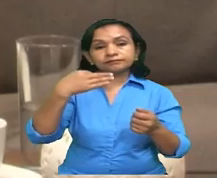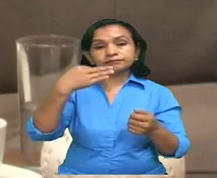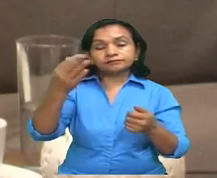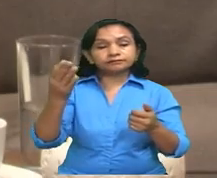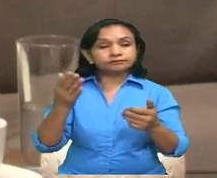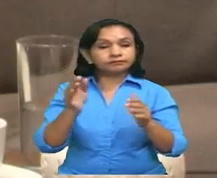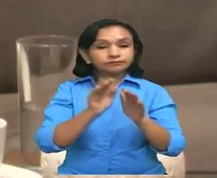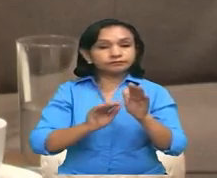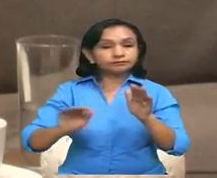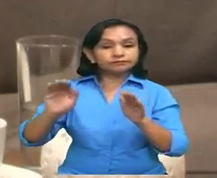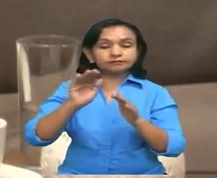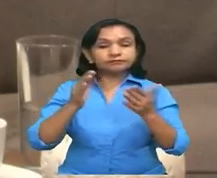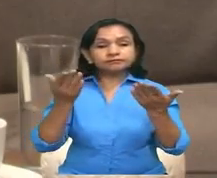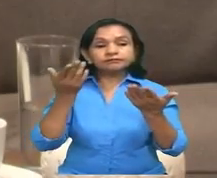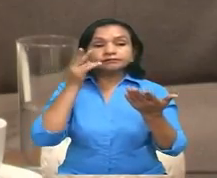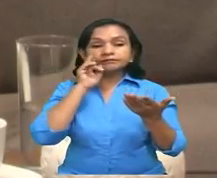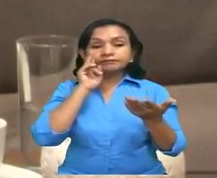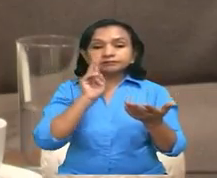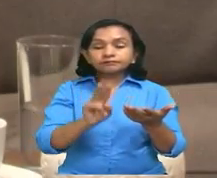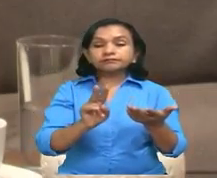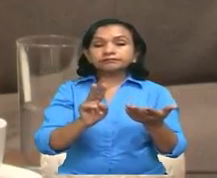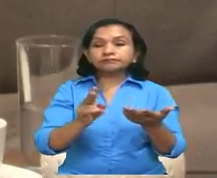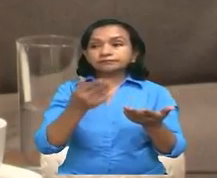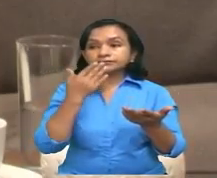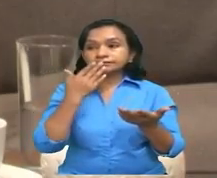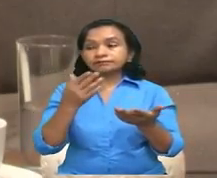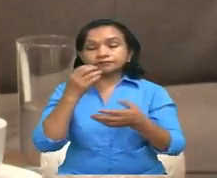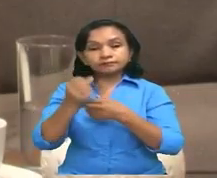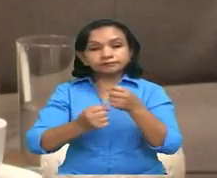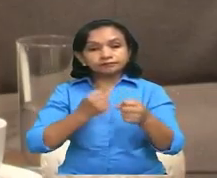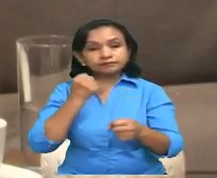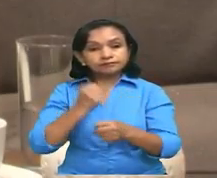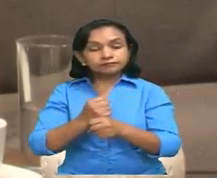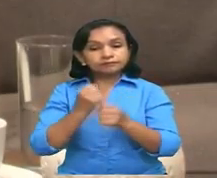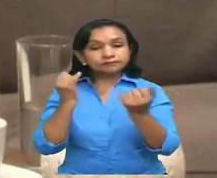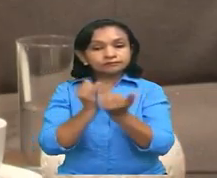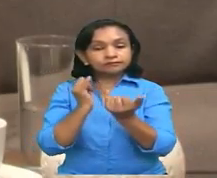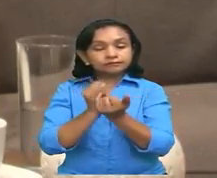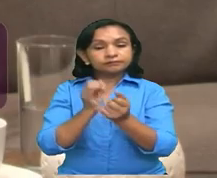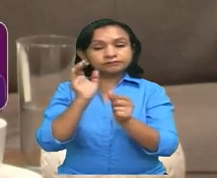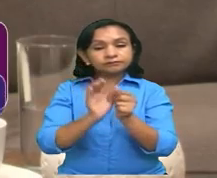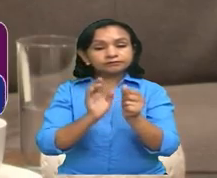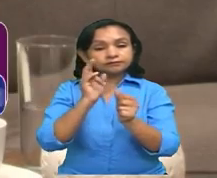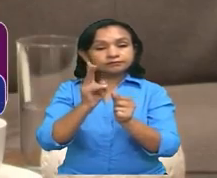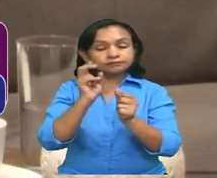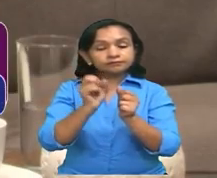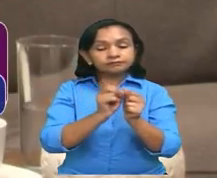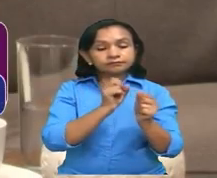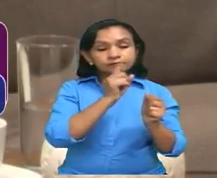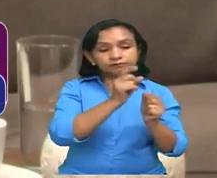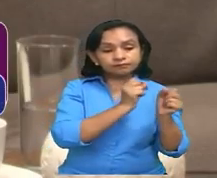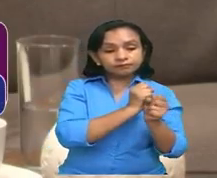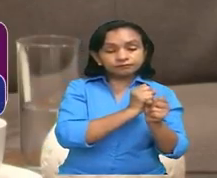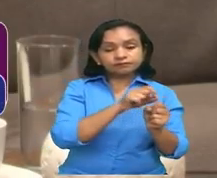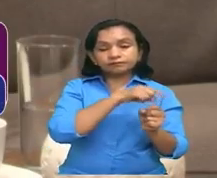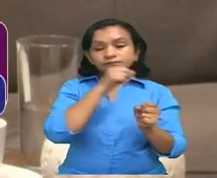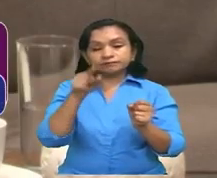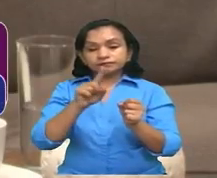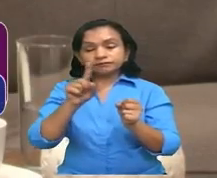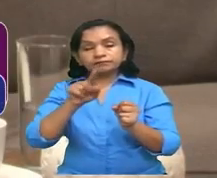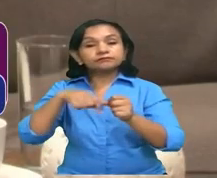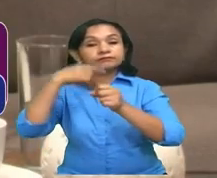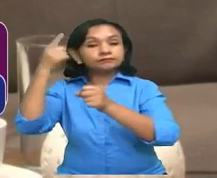sector privado, recibir sus aportes, cómo valoraron ellos la feria, cómo podemos mejorarla, qué podemos hacer mejor